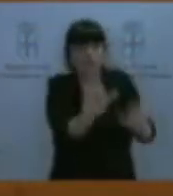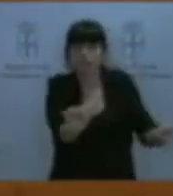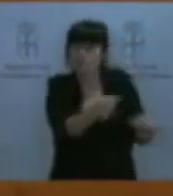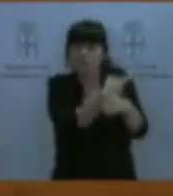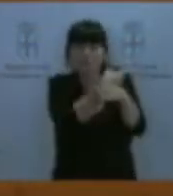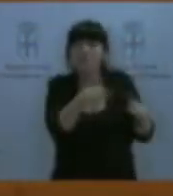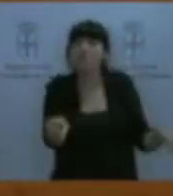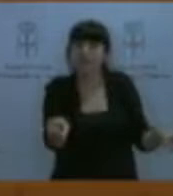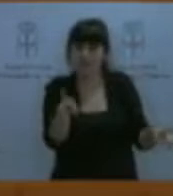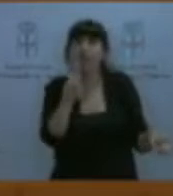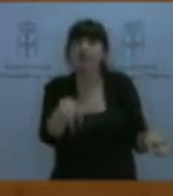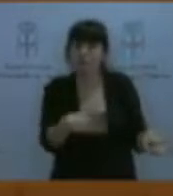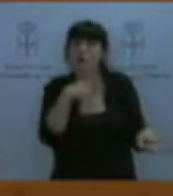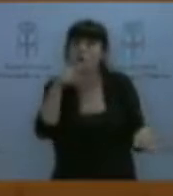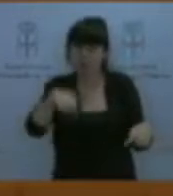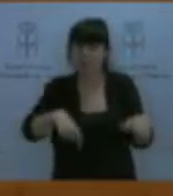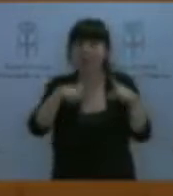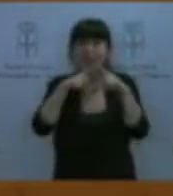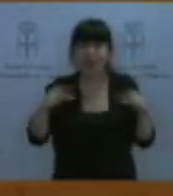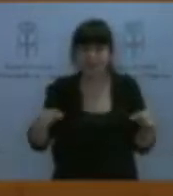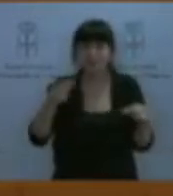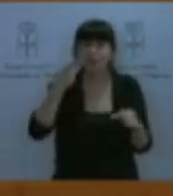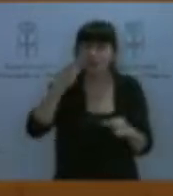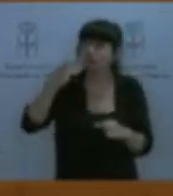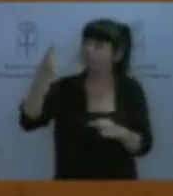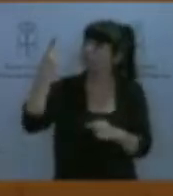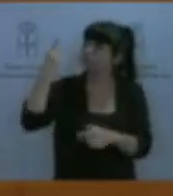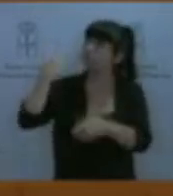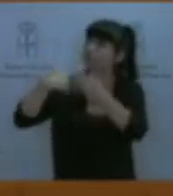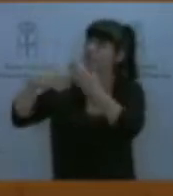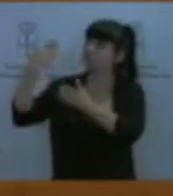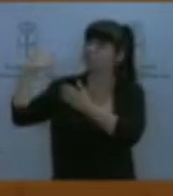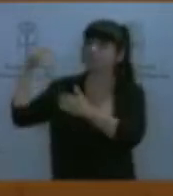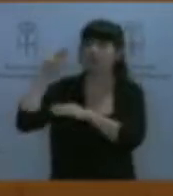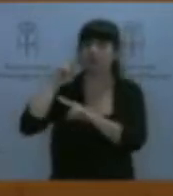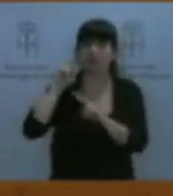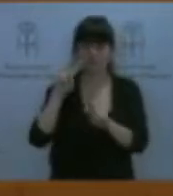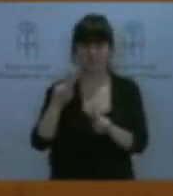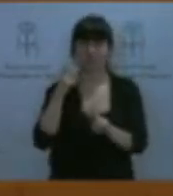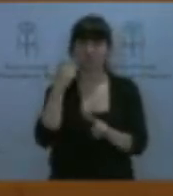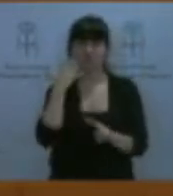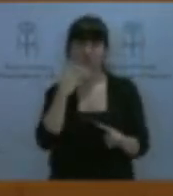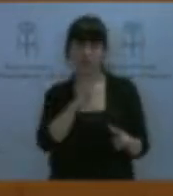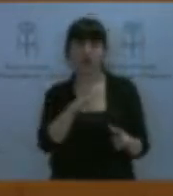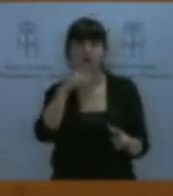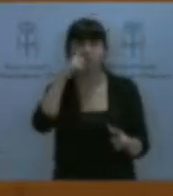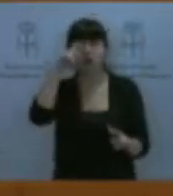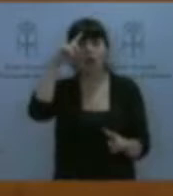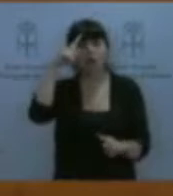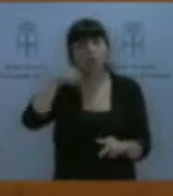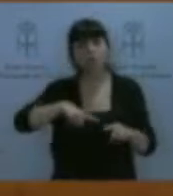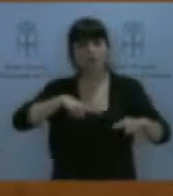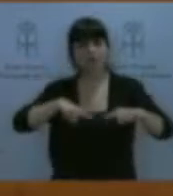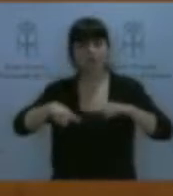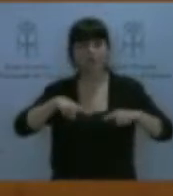atrás, contemplamos con cierta extrañeza recuerdos y decisiones en los que no siempre es fácil reconocer los orígenes